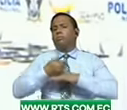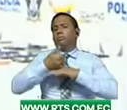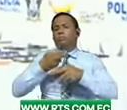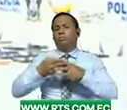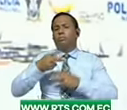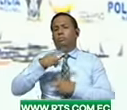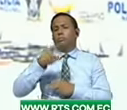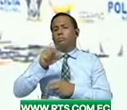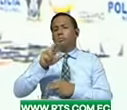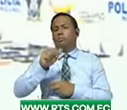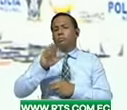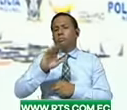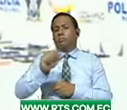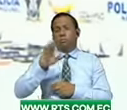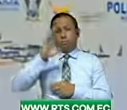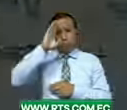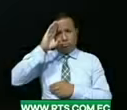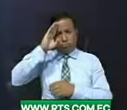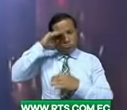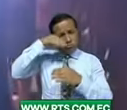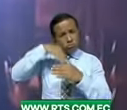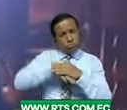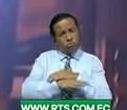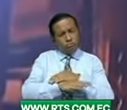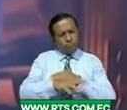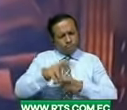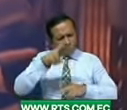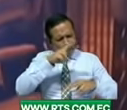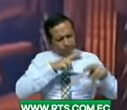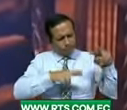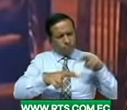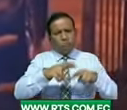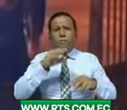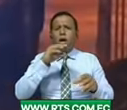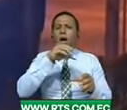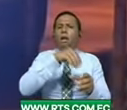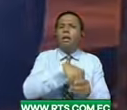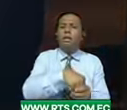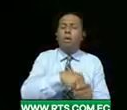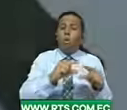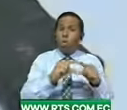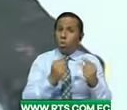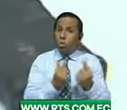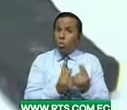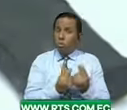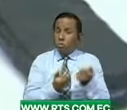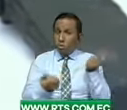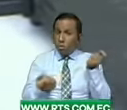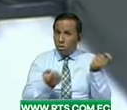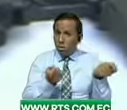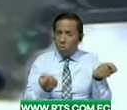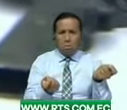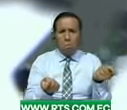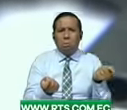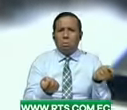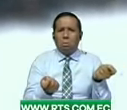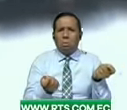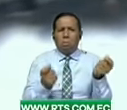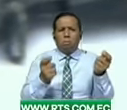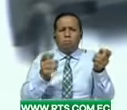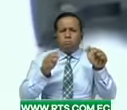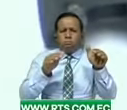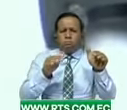la operación policial confirma que adentro los grupos ya no tienen el control, en la misma medida que